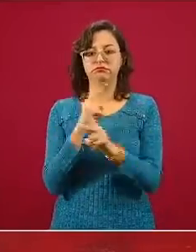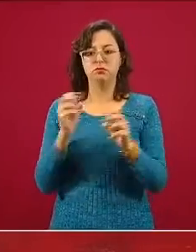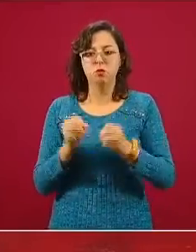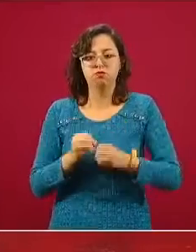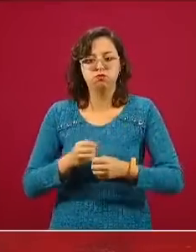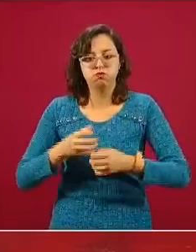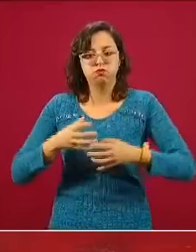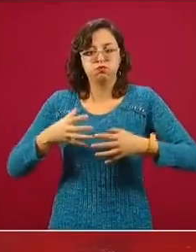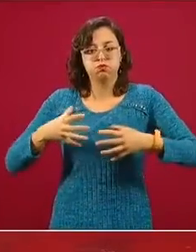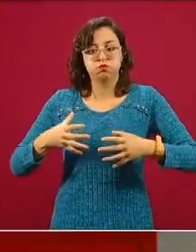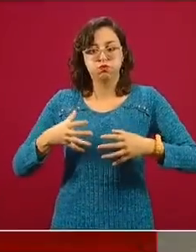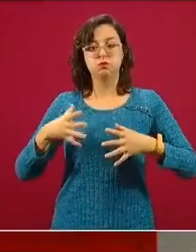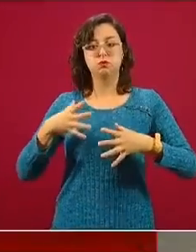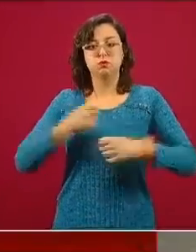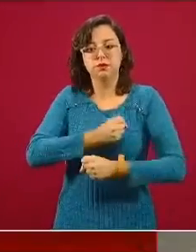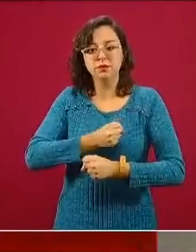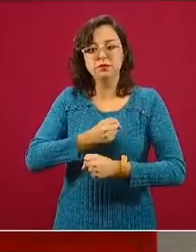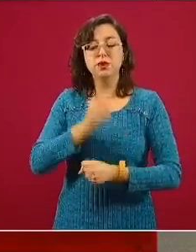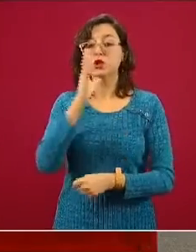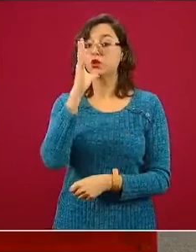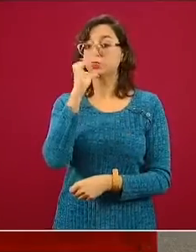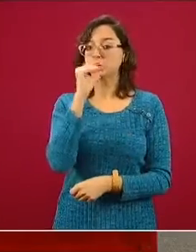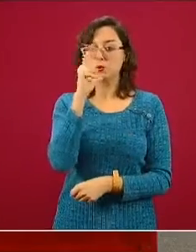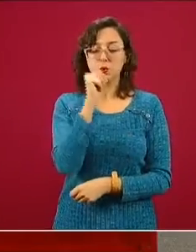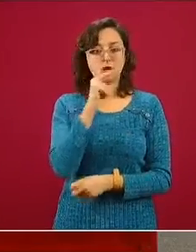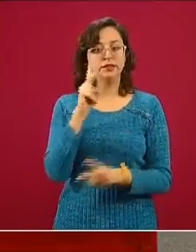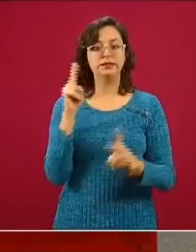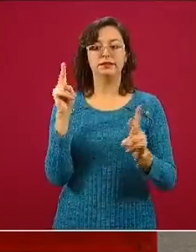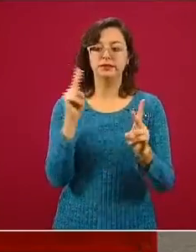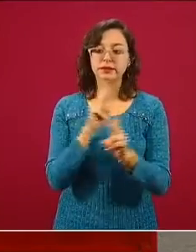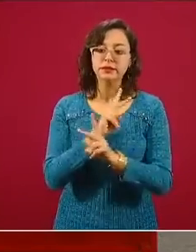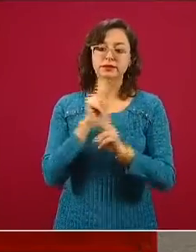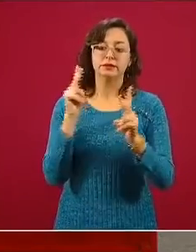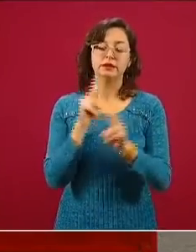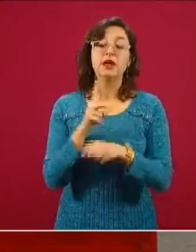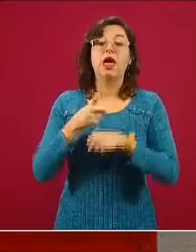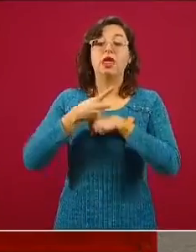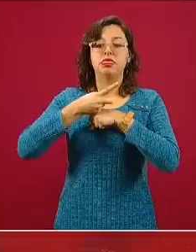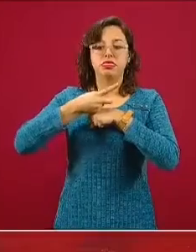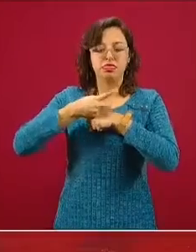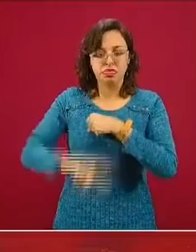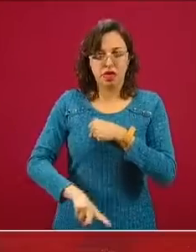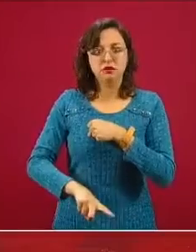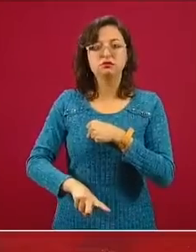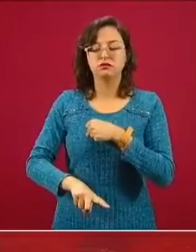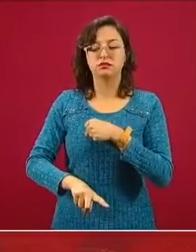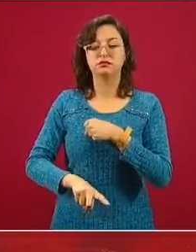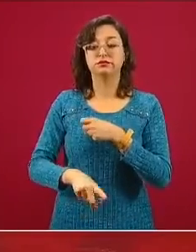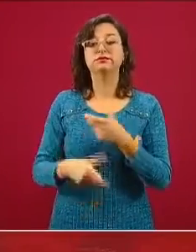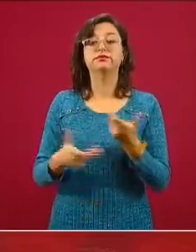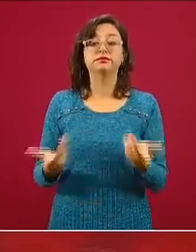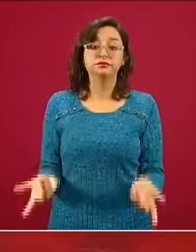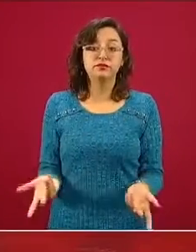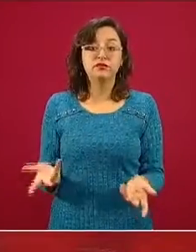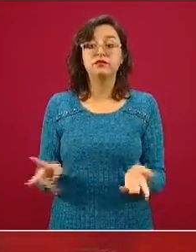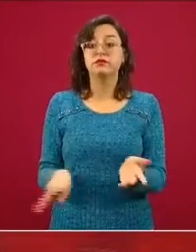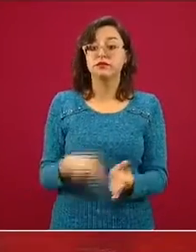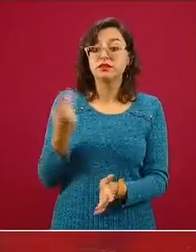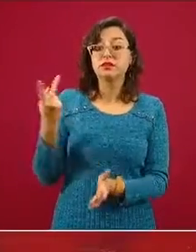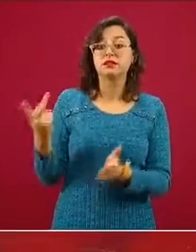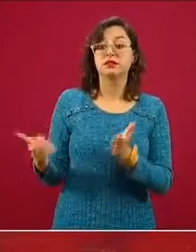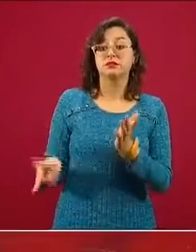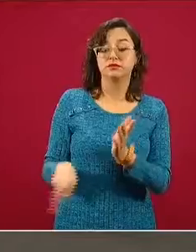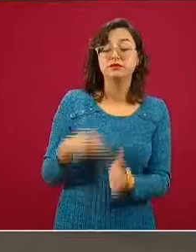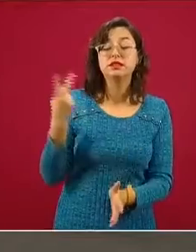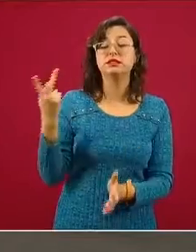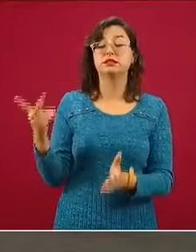que produce el daño avanzado y que hace que no pueda respirar la persona. Entonces, ¿por qué reiteramos esto